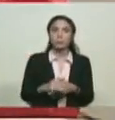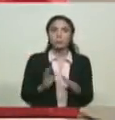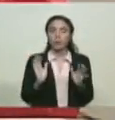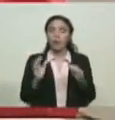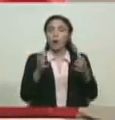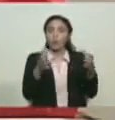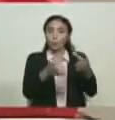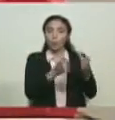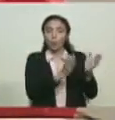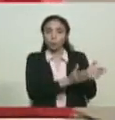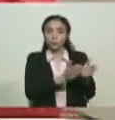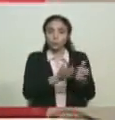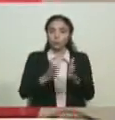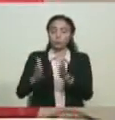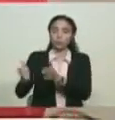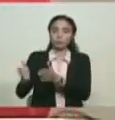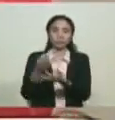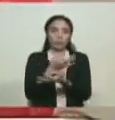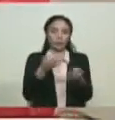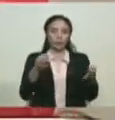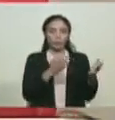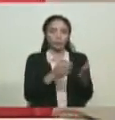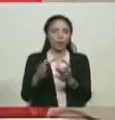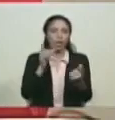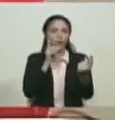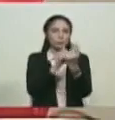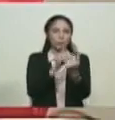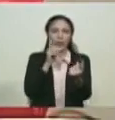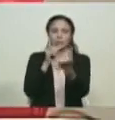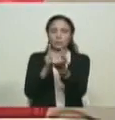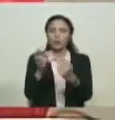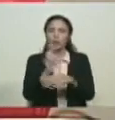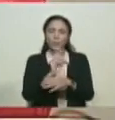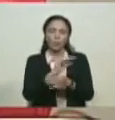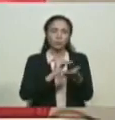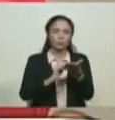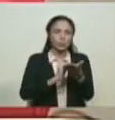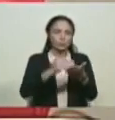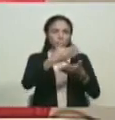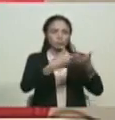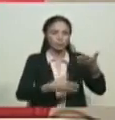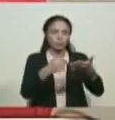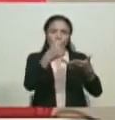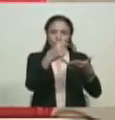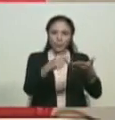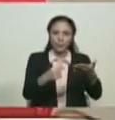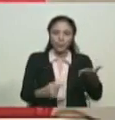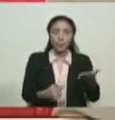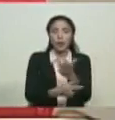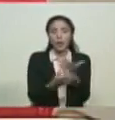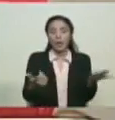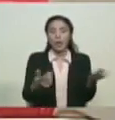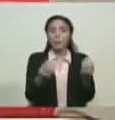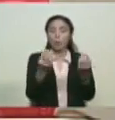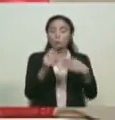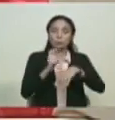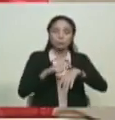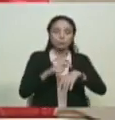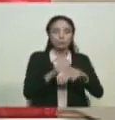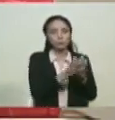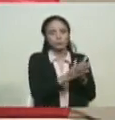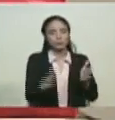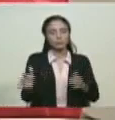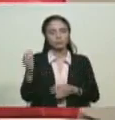y no son un saldo organizativo sino que se atendieron muchas cosas pendientes y se le dio visibilidad al congreso durante bastante tiempo